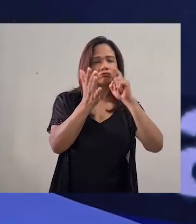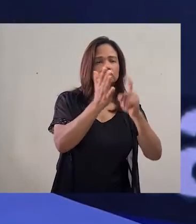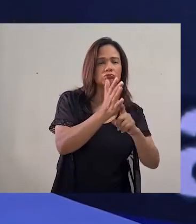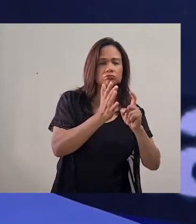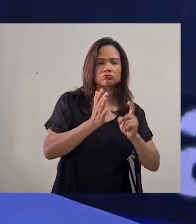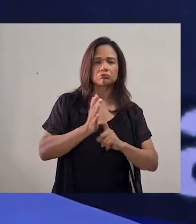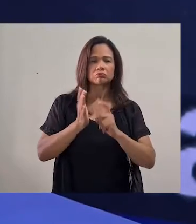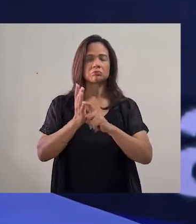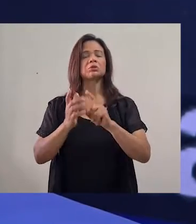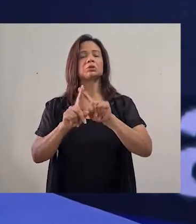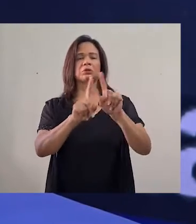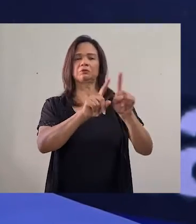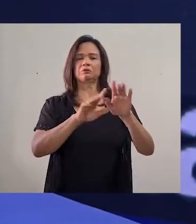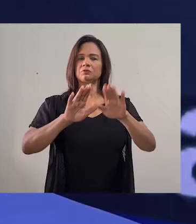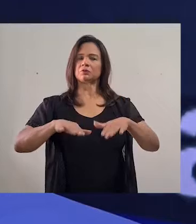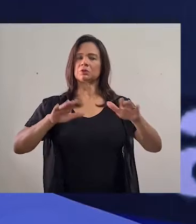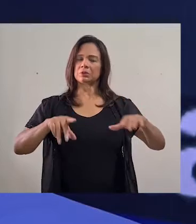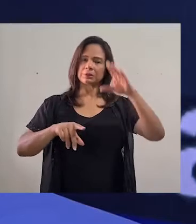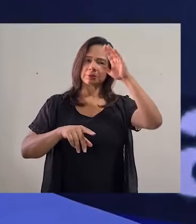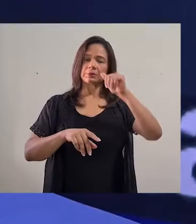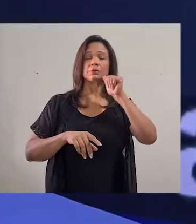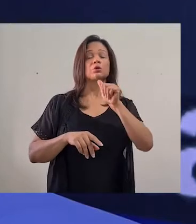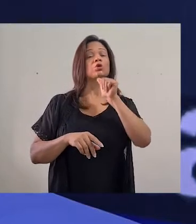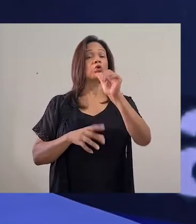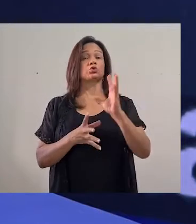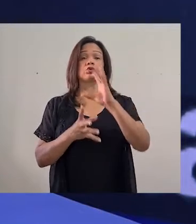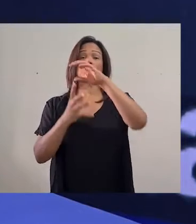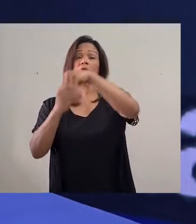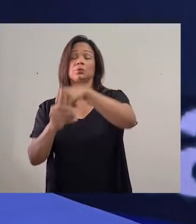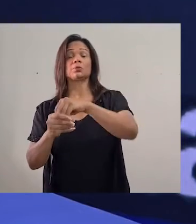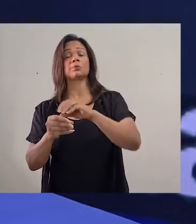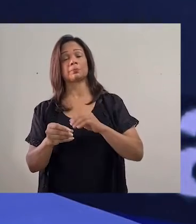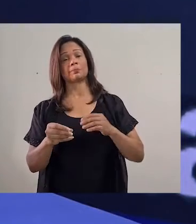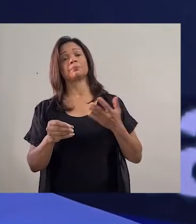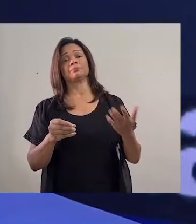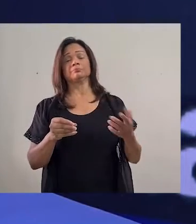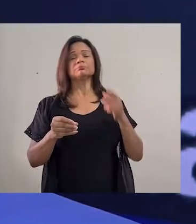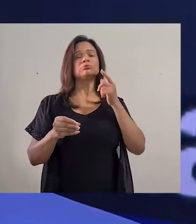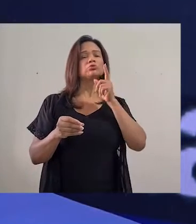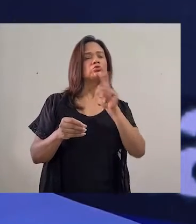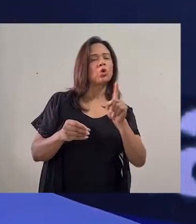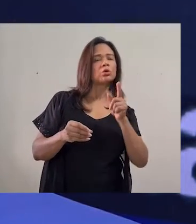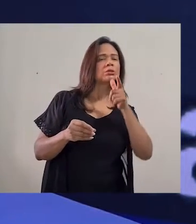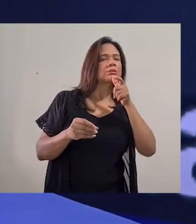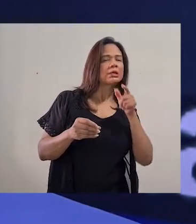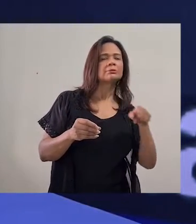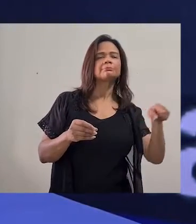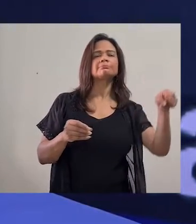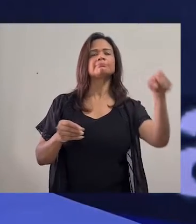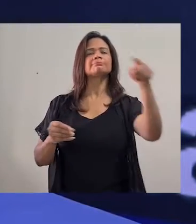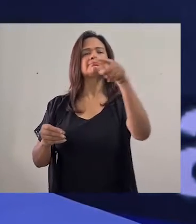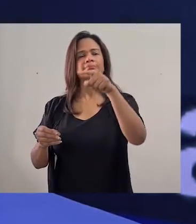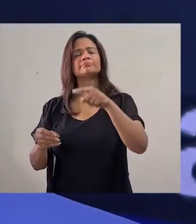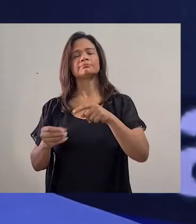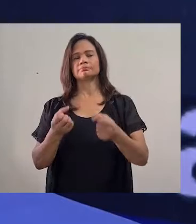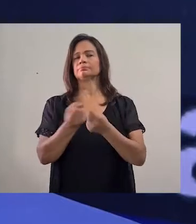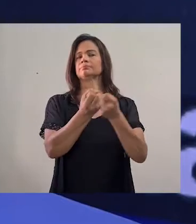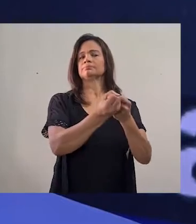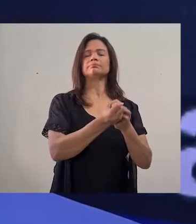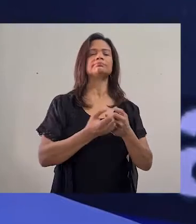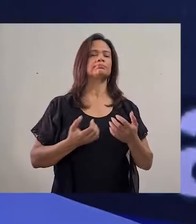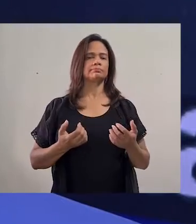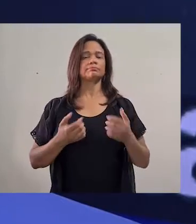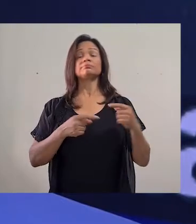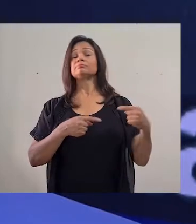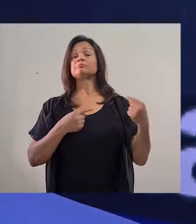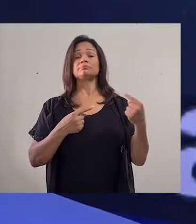identificar dentro del sistema esos niños y sobre todo los que no están incluidos. Claro. Saber dónde están, quiénes son, qué apoyo